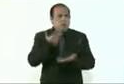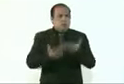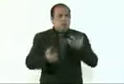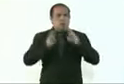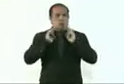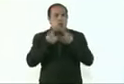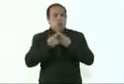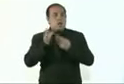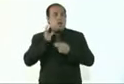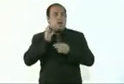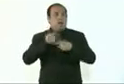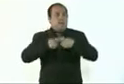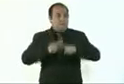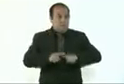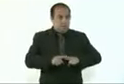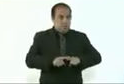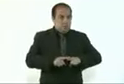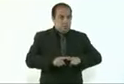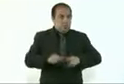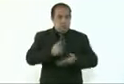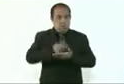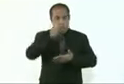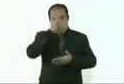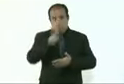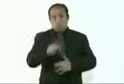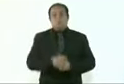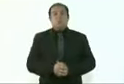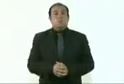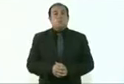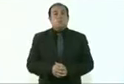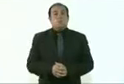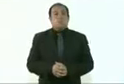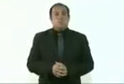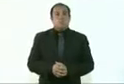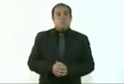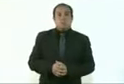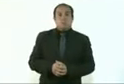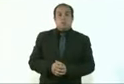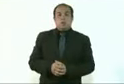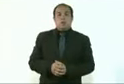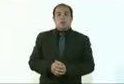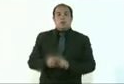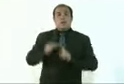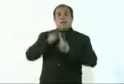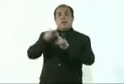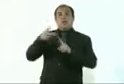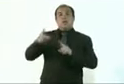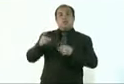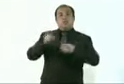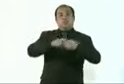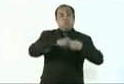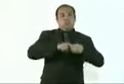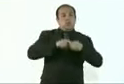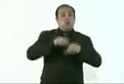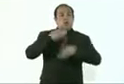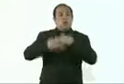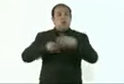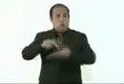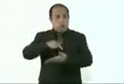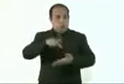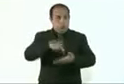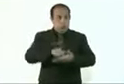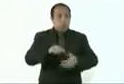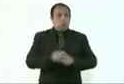las cámaras, todas las cámaras de la Ciudad de México, para que orienten a sus afiliados y en general a todos los